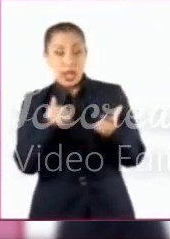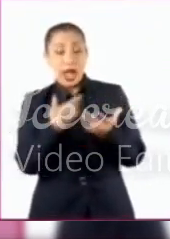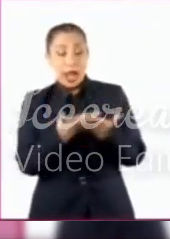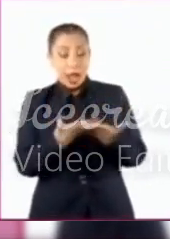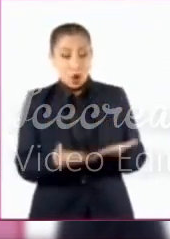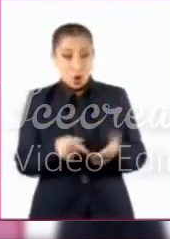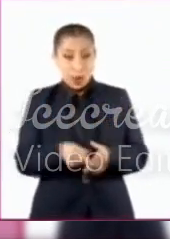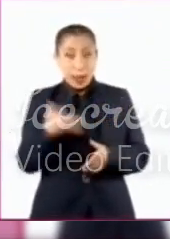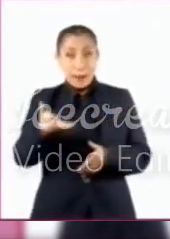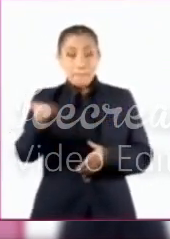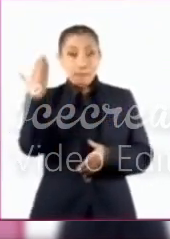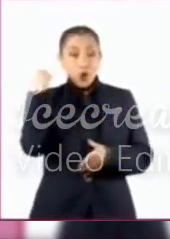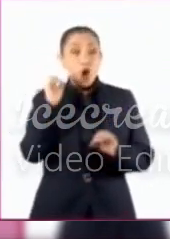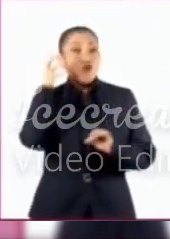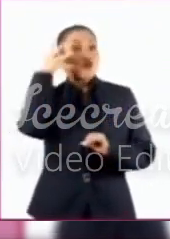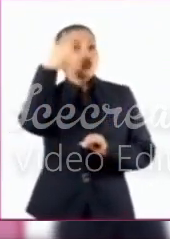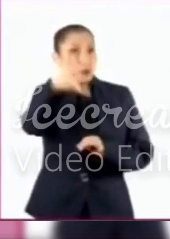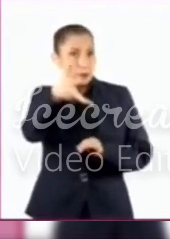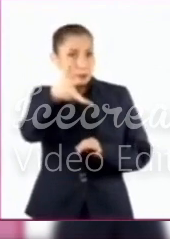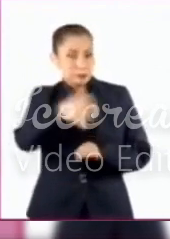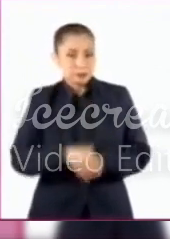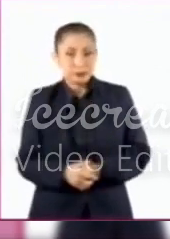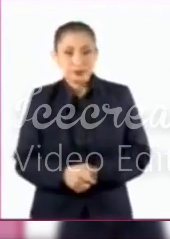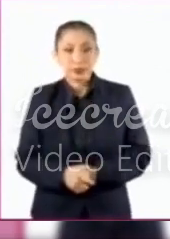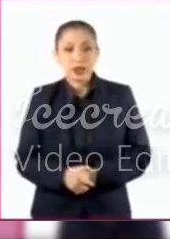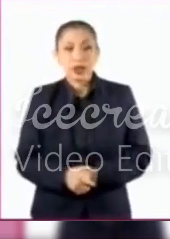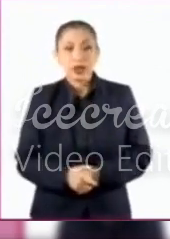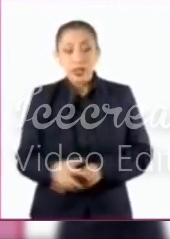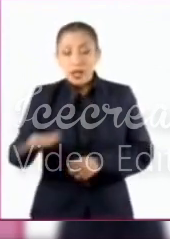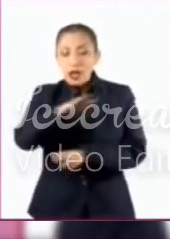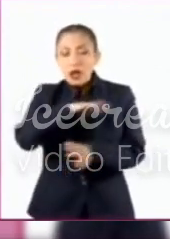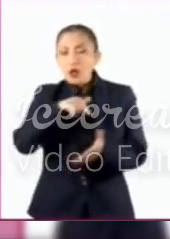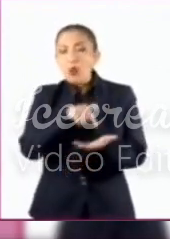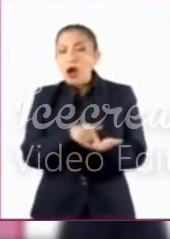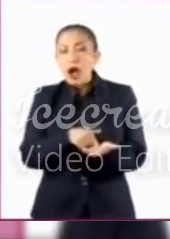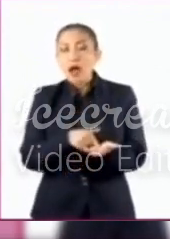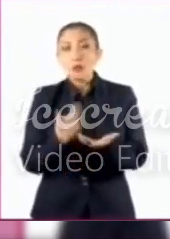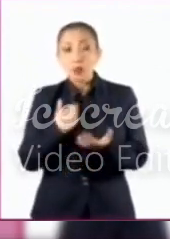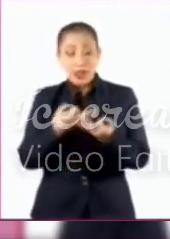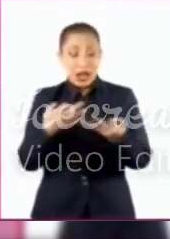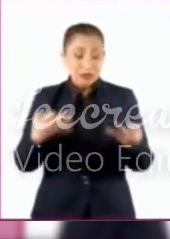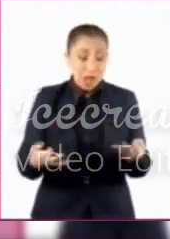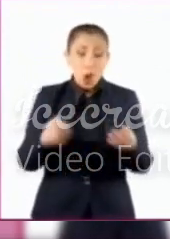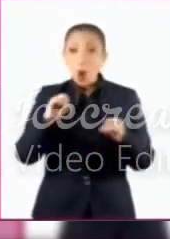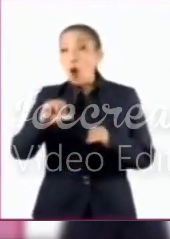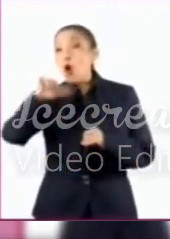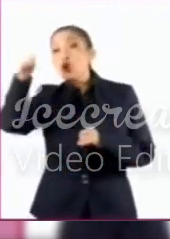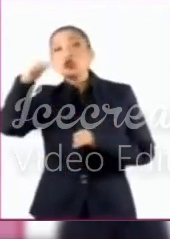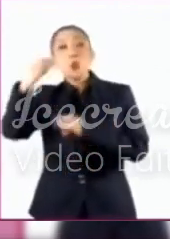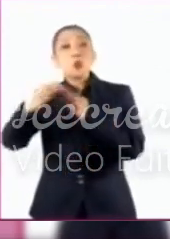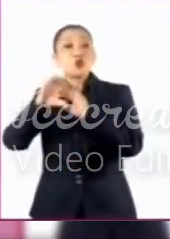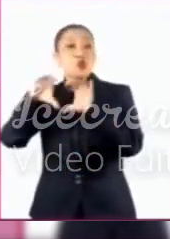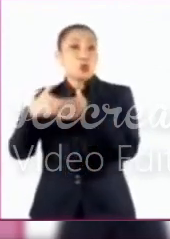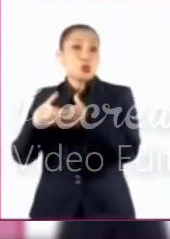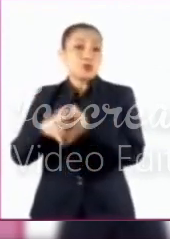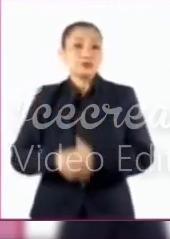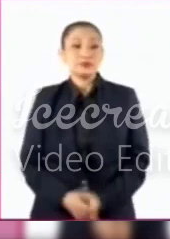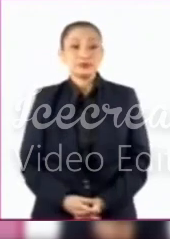en presente, pasado o futuro. Los escenarios pueden ser terrestres o